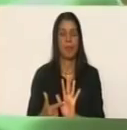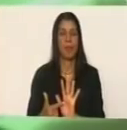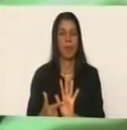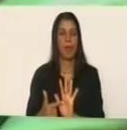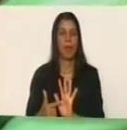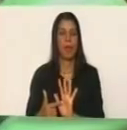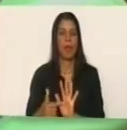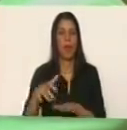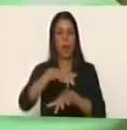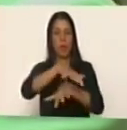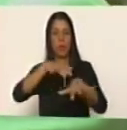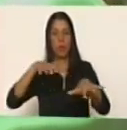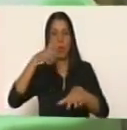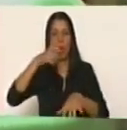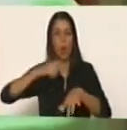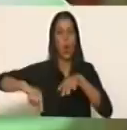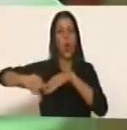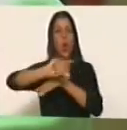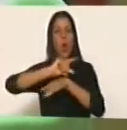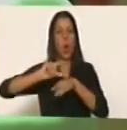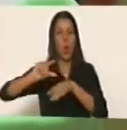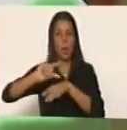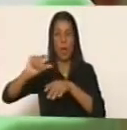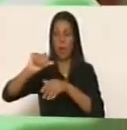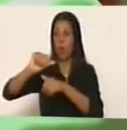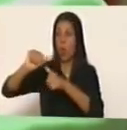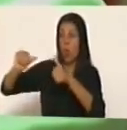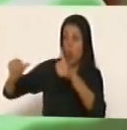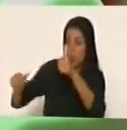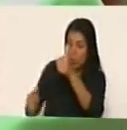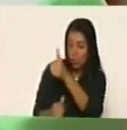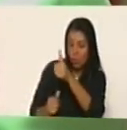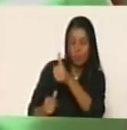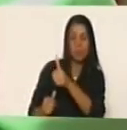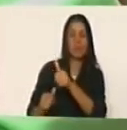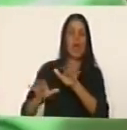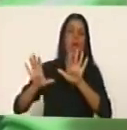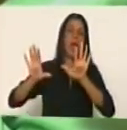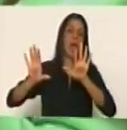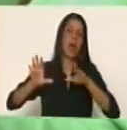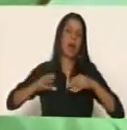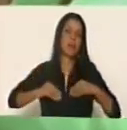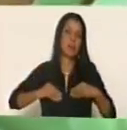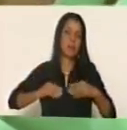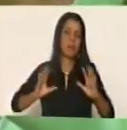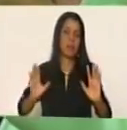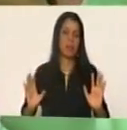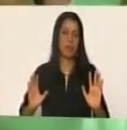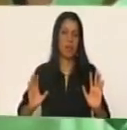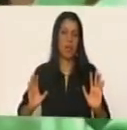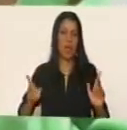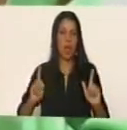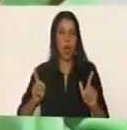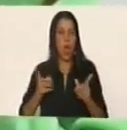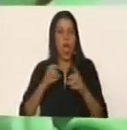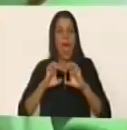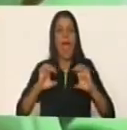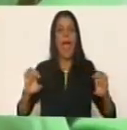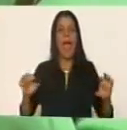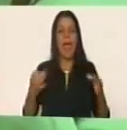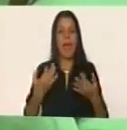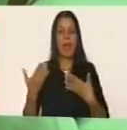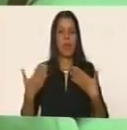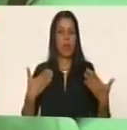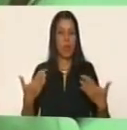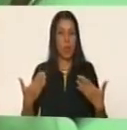subordinación de la mayoría de los gobernadores a esta Asamblea Nacional Constituyente. No es un gesto de cortesía, no es un